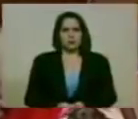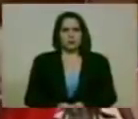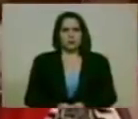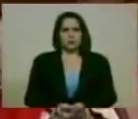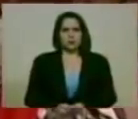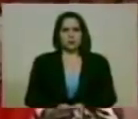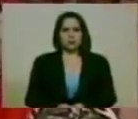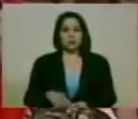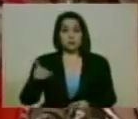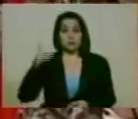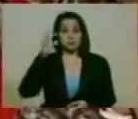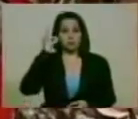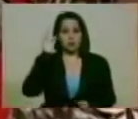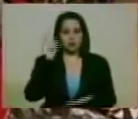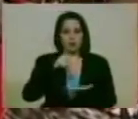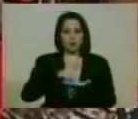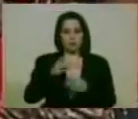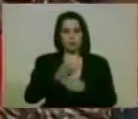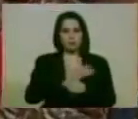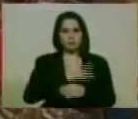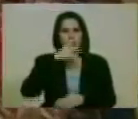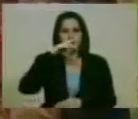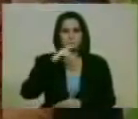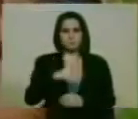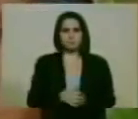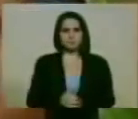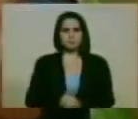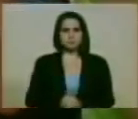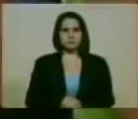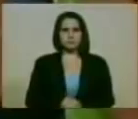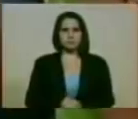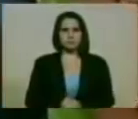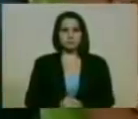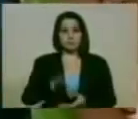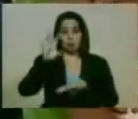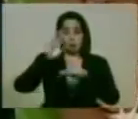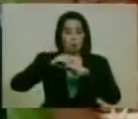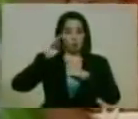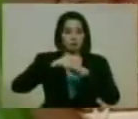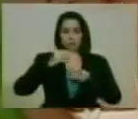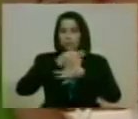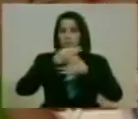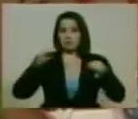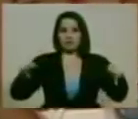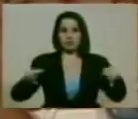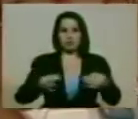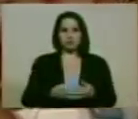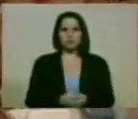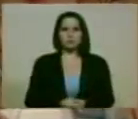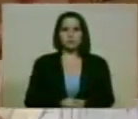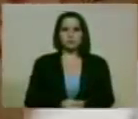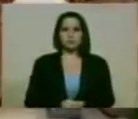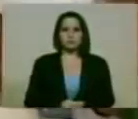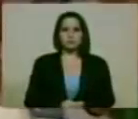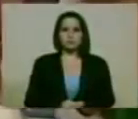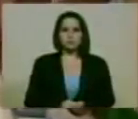Esta muchacha de 19 años nos ha hecho un resumen maravilloso